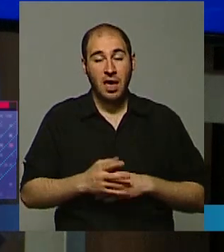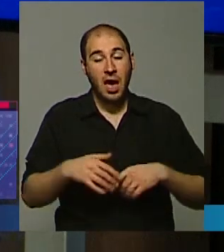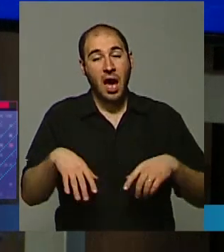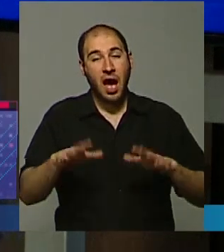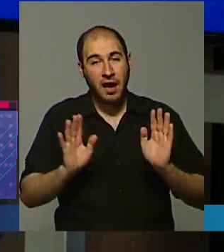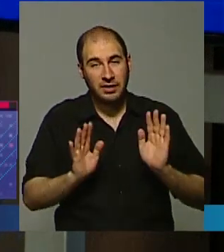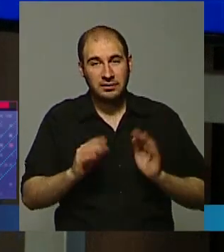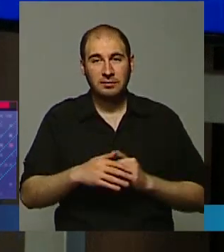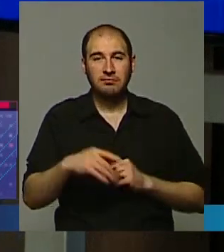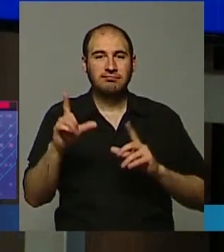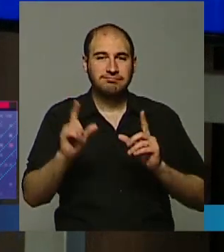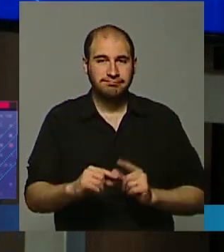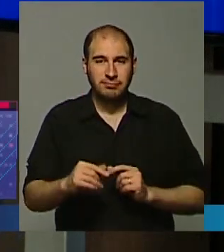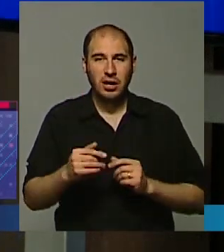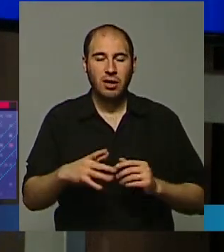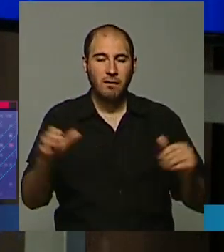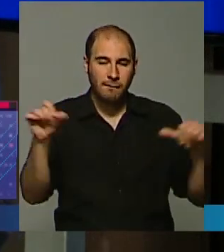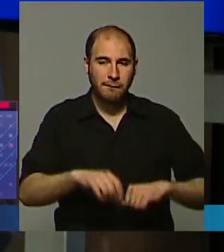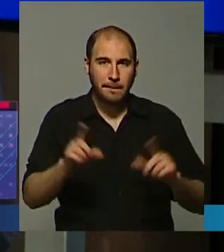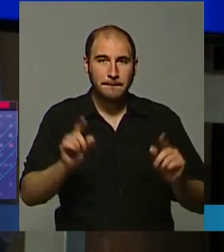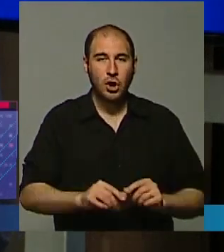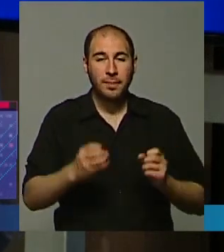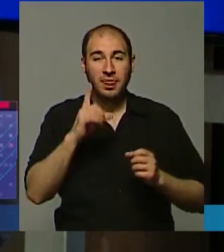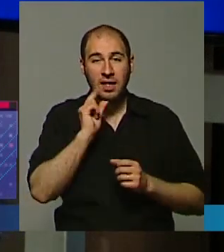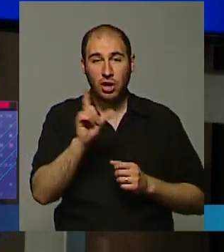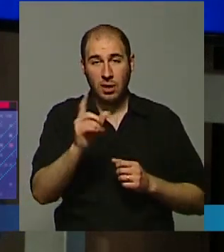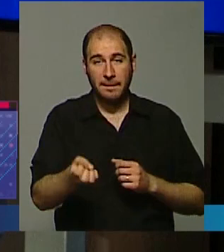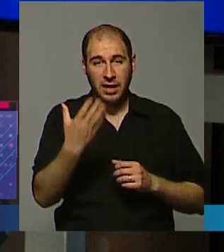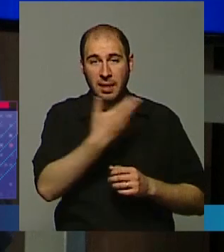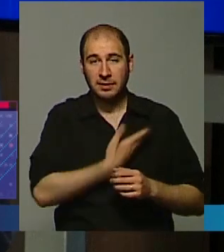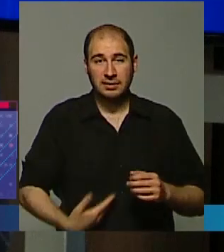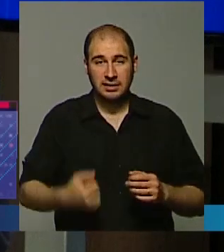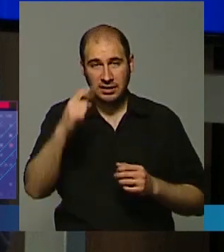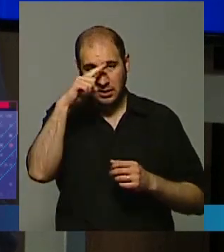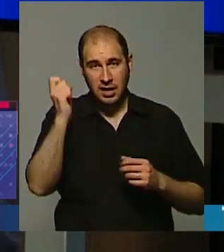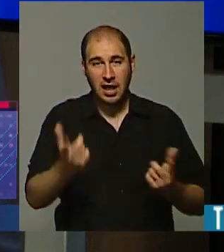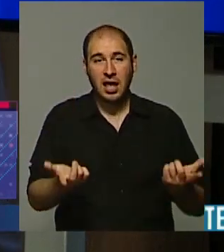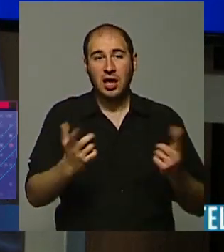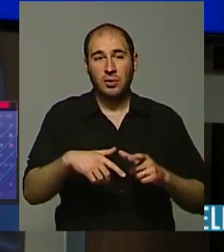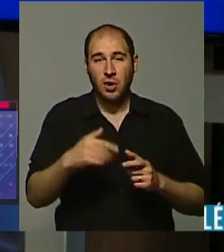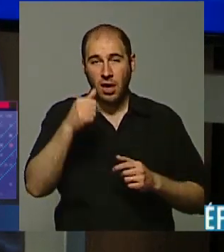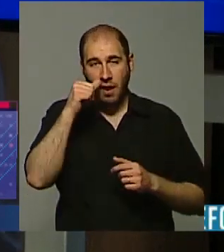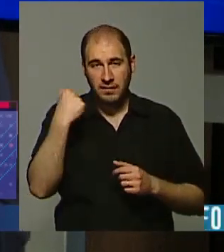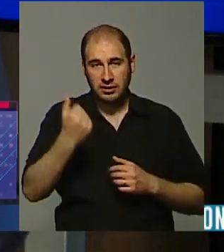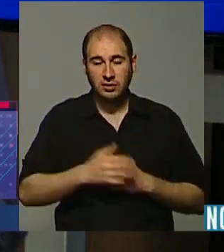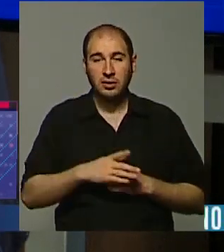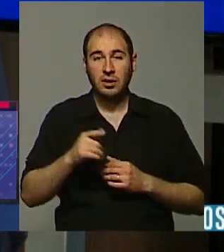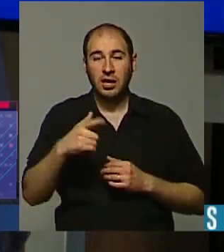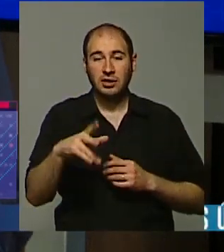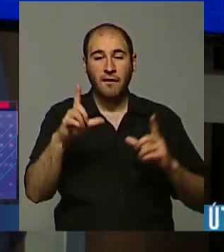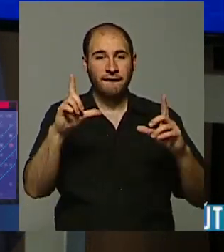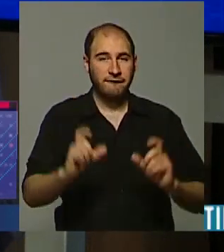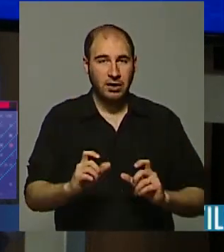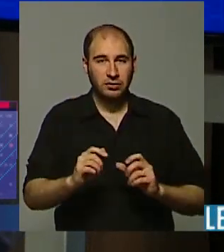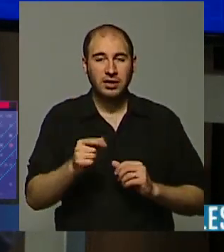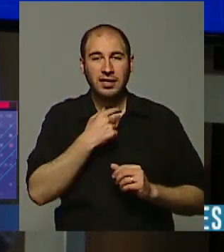quizás mermó un poco este golpe el hecho de que el lunes a la mañana el presidente de la Nación se reuniera con Alberto Fernández y fuera una foto